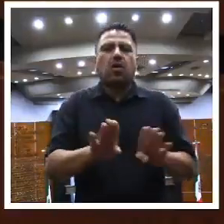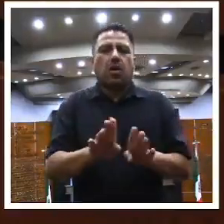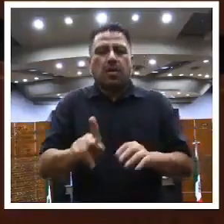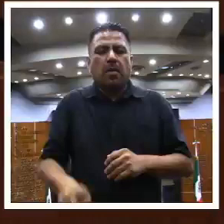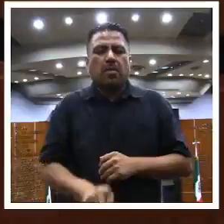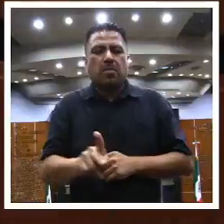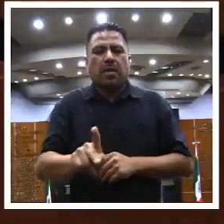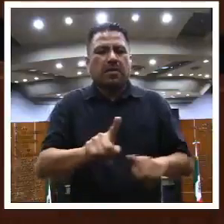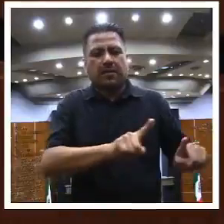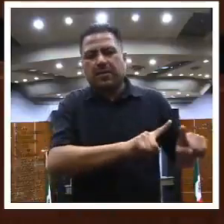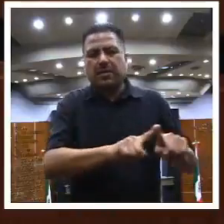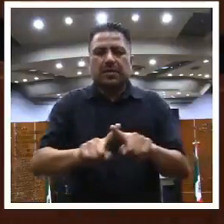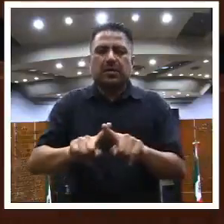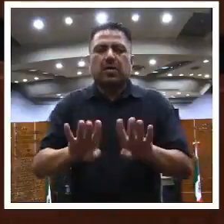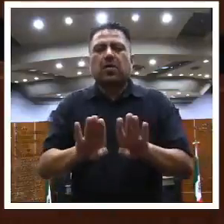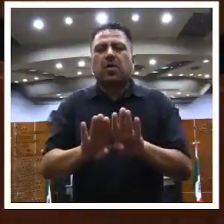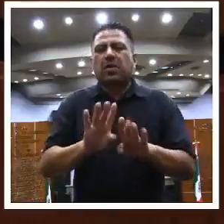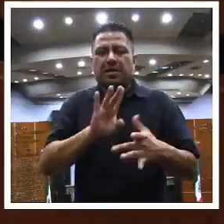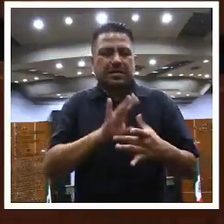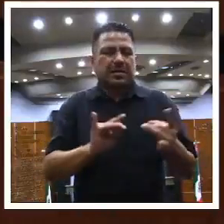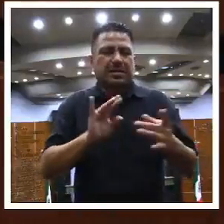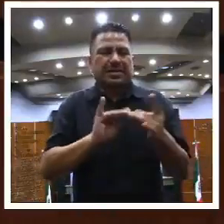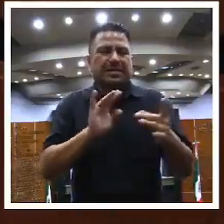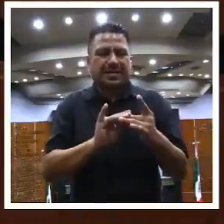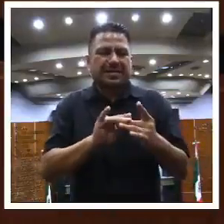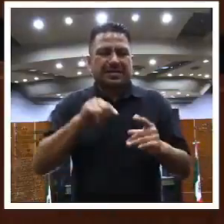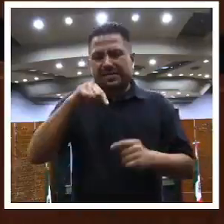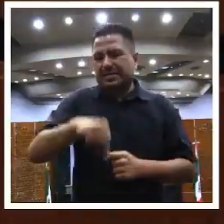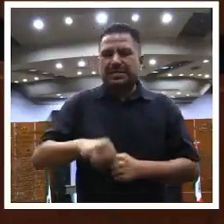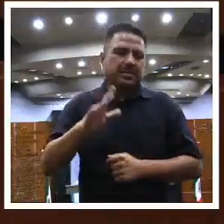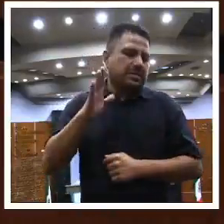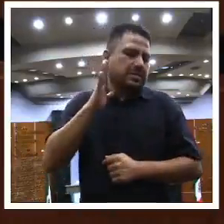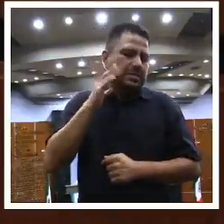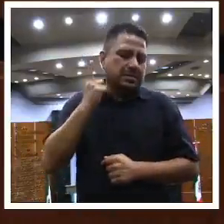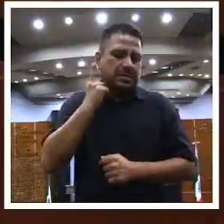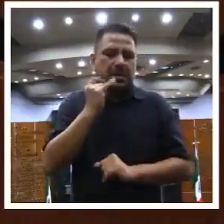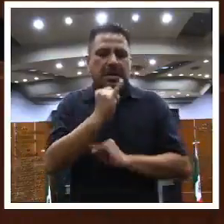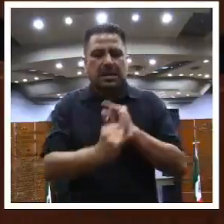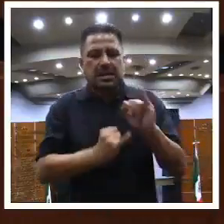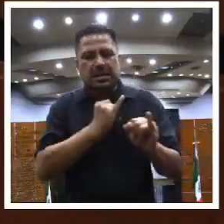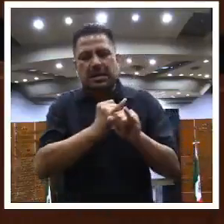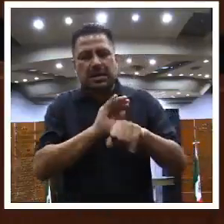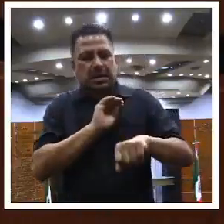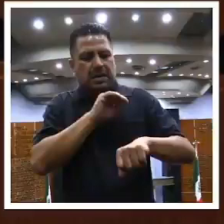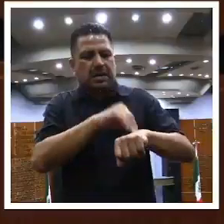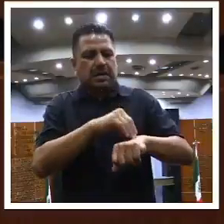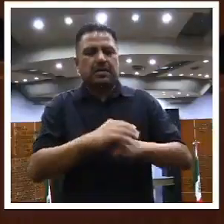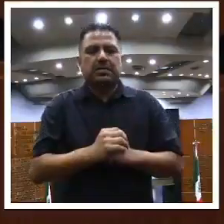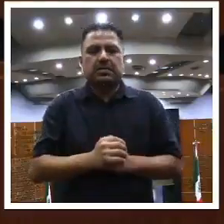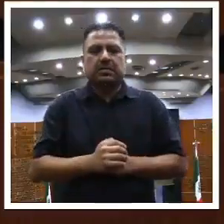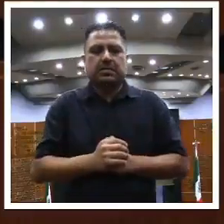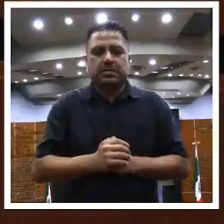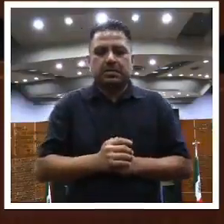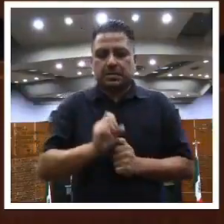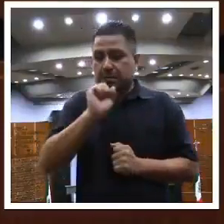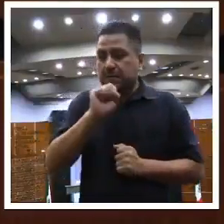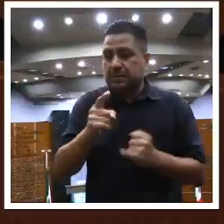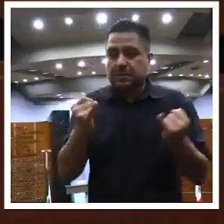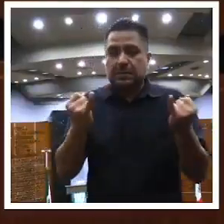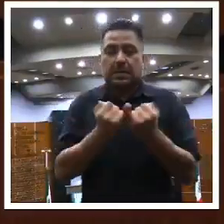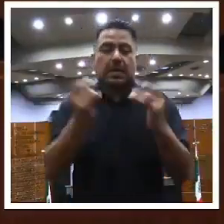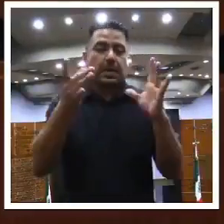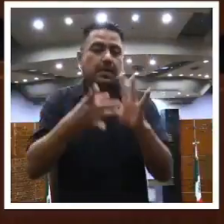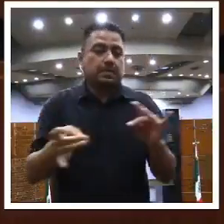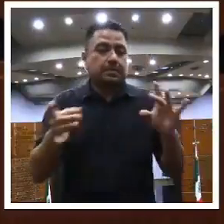pueblos distintos, como subrayan la legislación y la jurisprudencia internacional. Y se trata